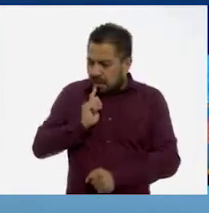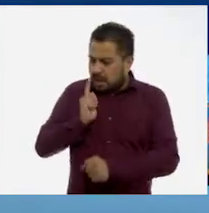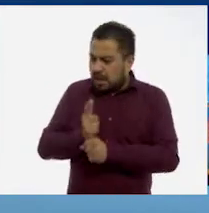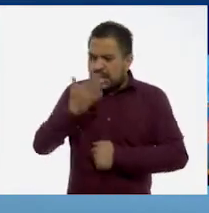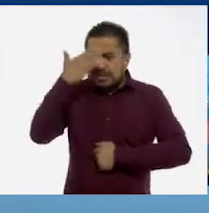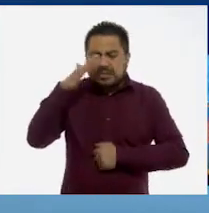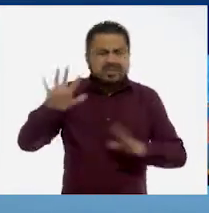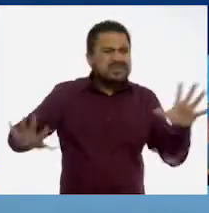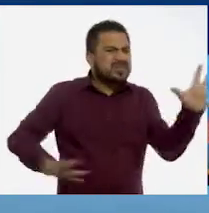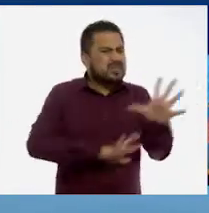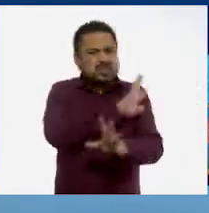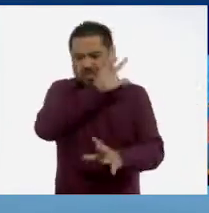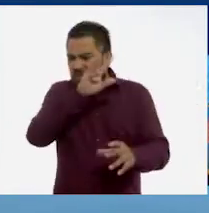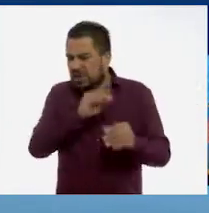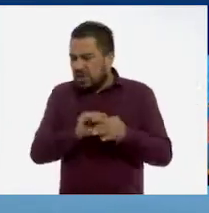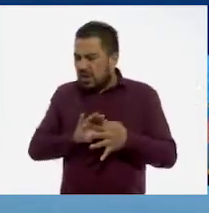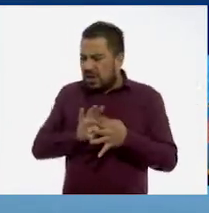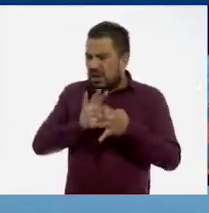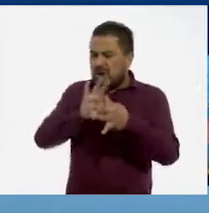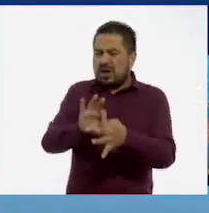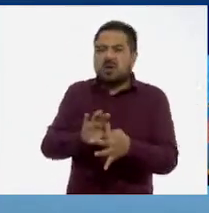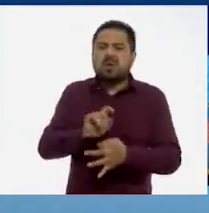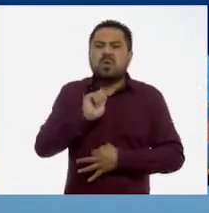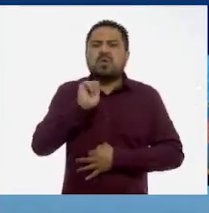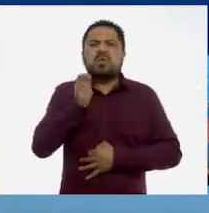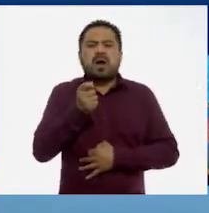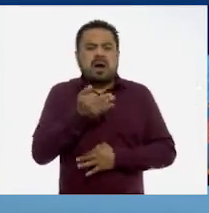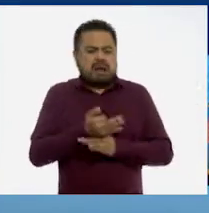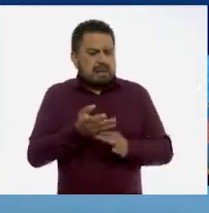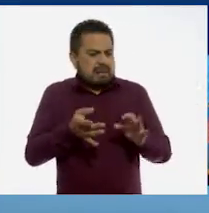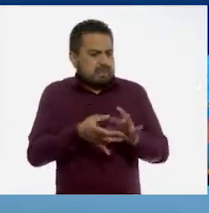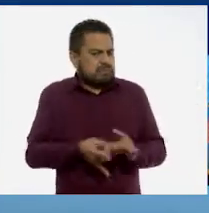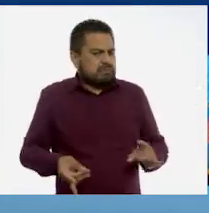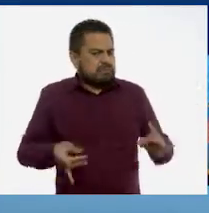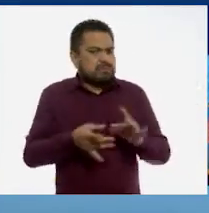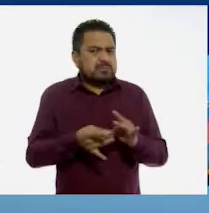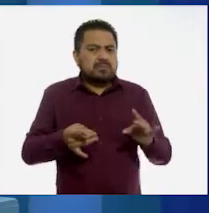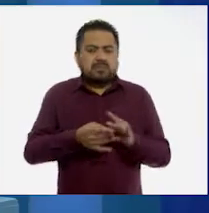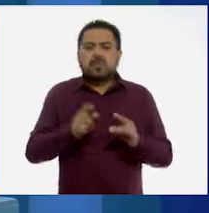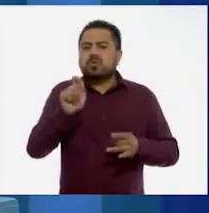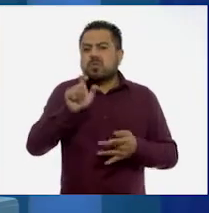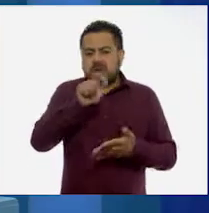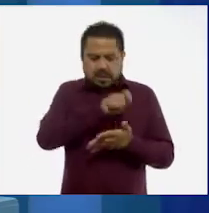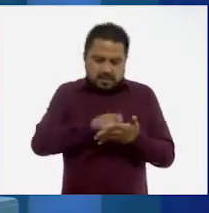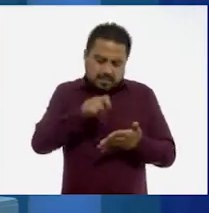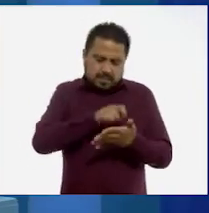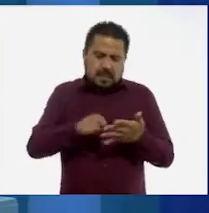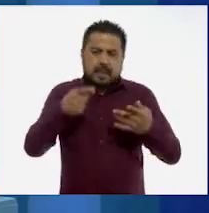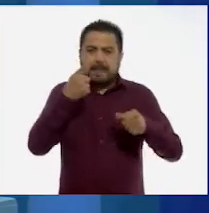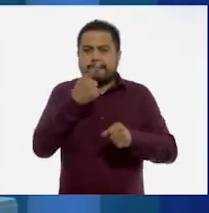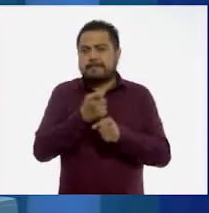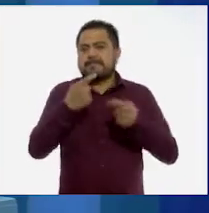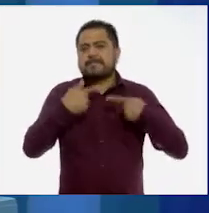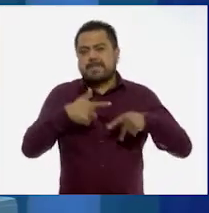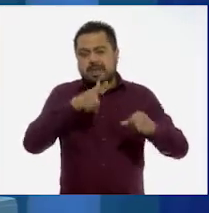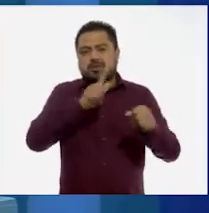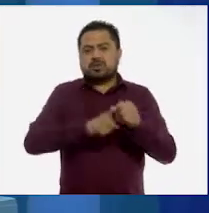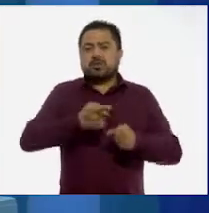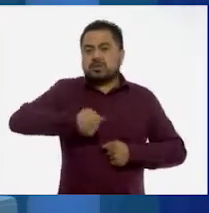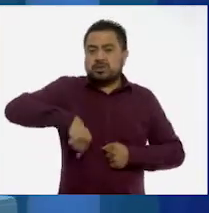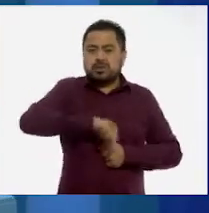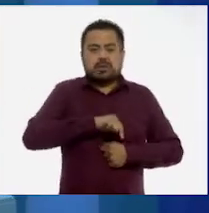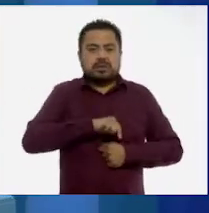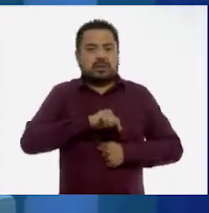sabe todo respecto a lo que está narrando. Cuando escribimos en primera persona, nosotros somos